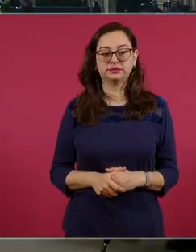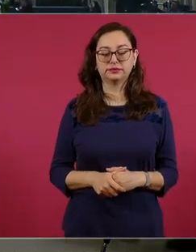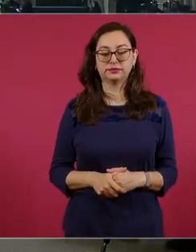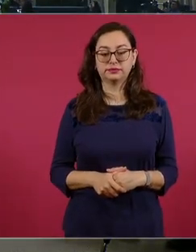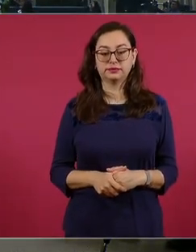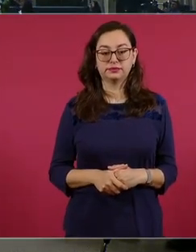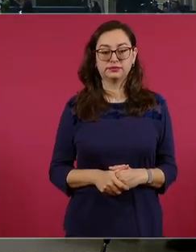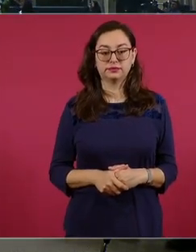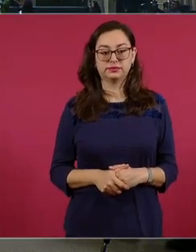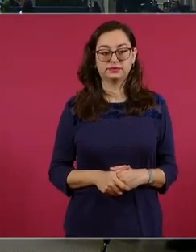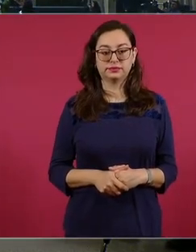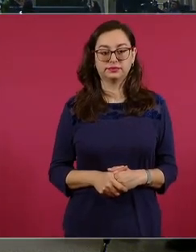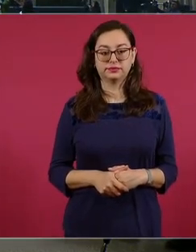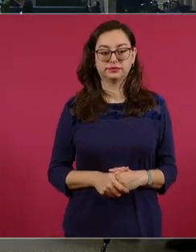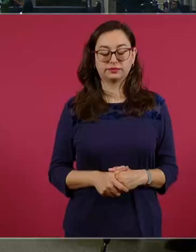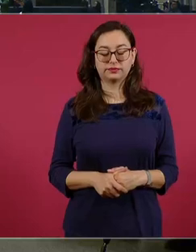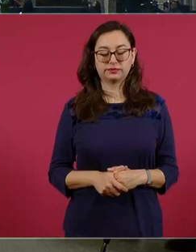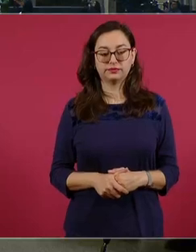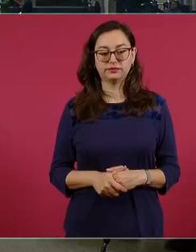Con su permiso, señor presidente.